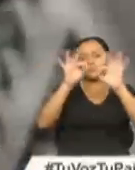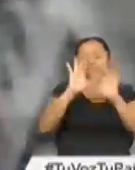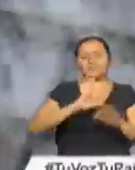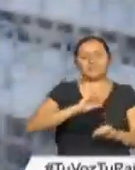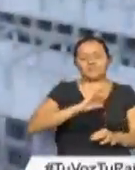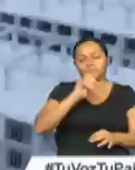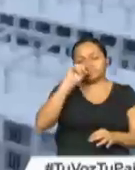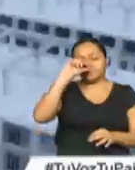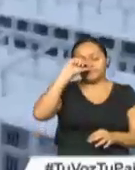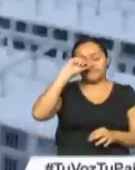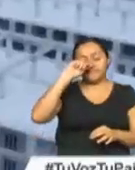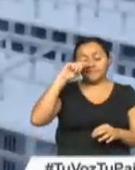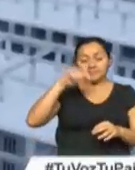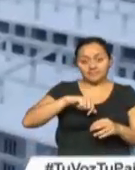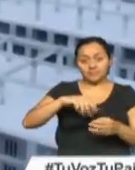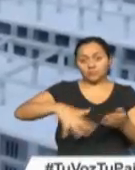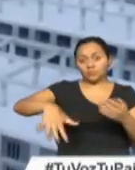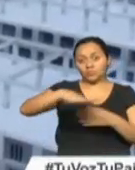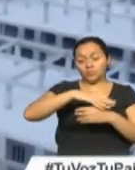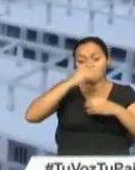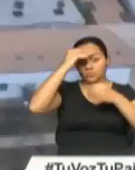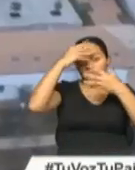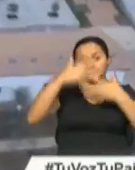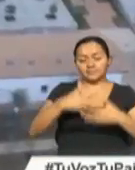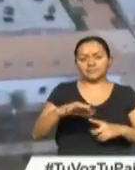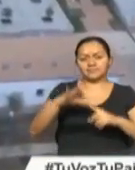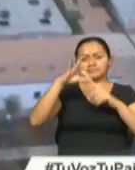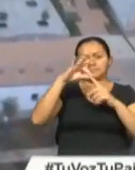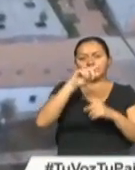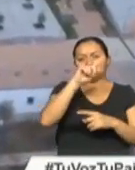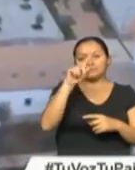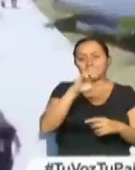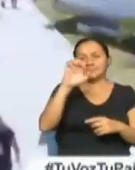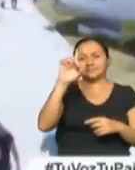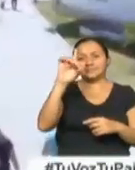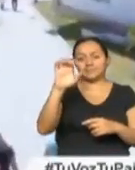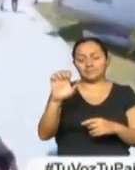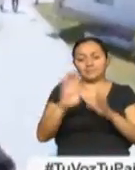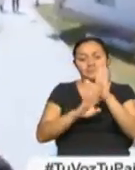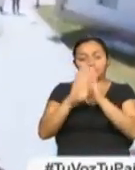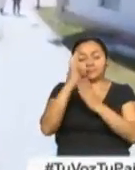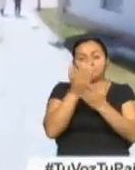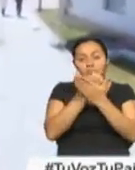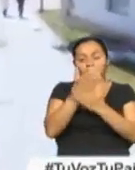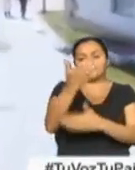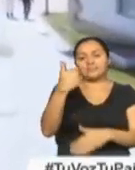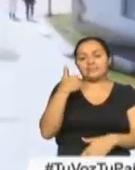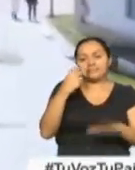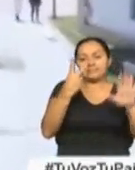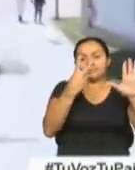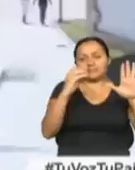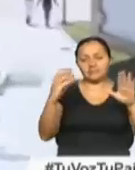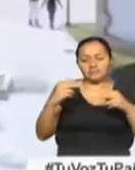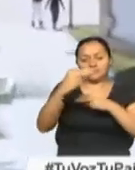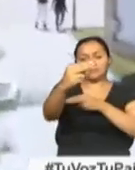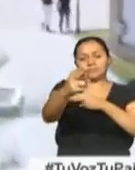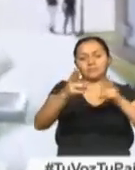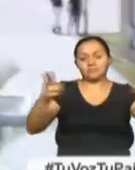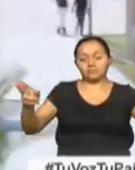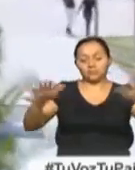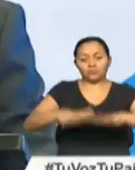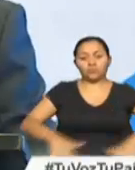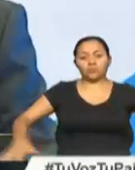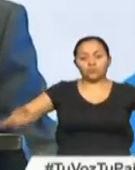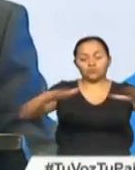Para ello, la Ciudad del Conocimiento, al ser una zona especial de desarrollo económico, dispone de 700 hectáreas en su parque